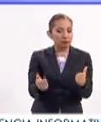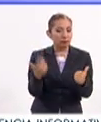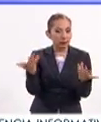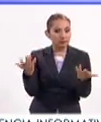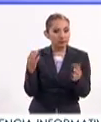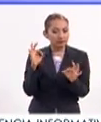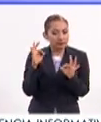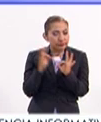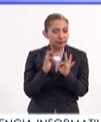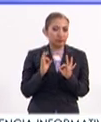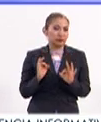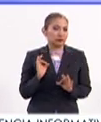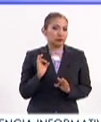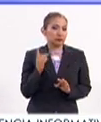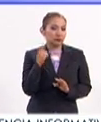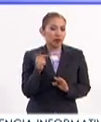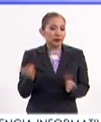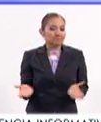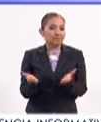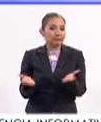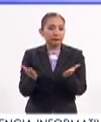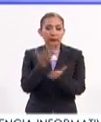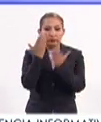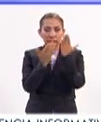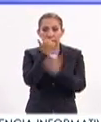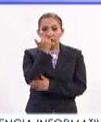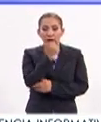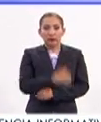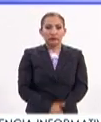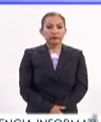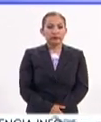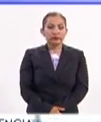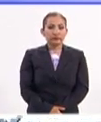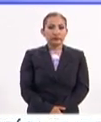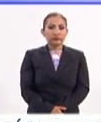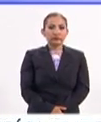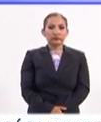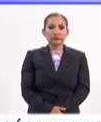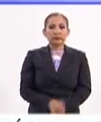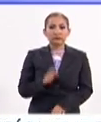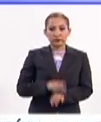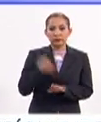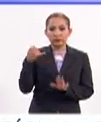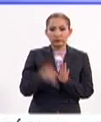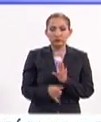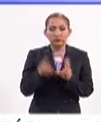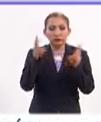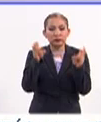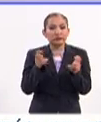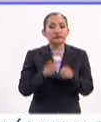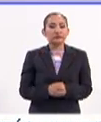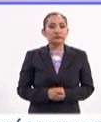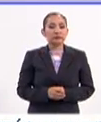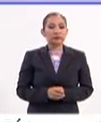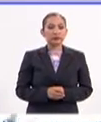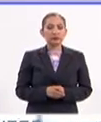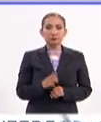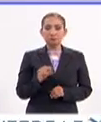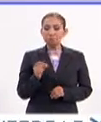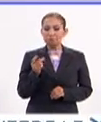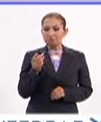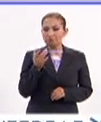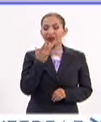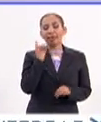una parte esencial para la permanencia del alumno. Yo quisiera precisamente que ahondaras en este tema, Valeria, porque bueno, no es